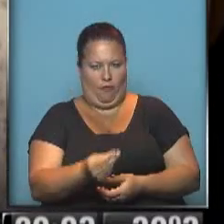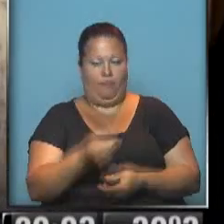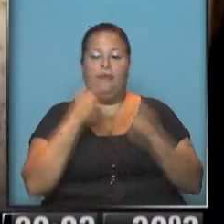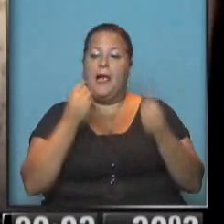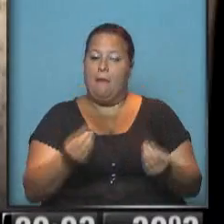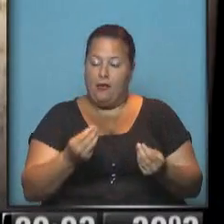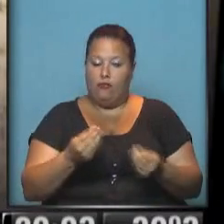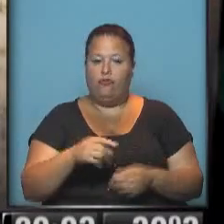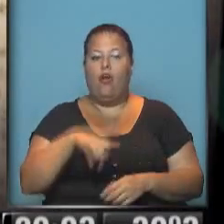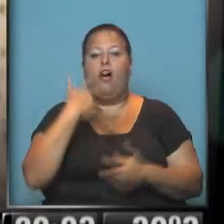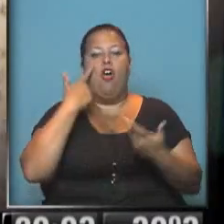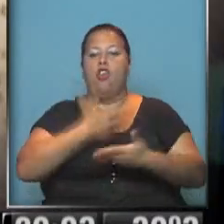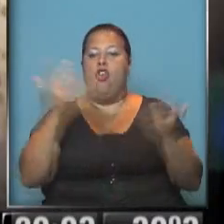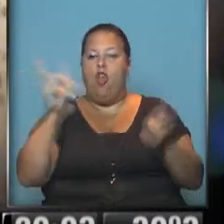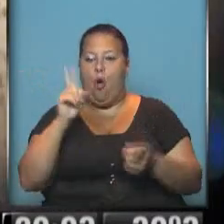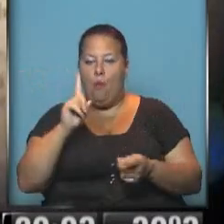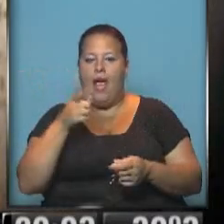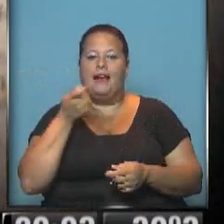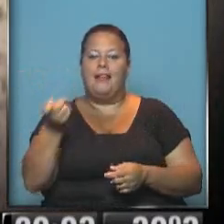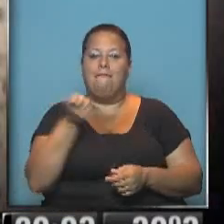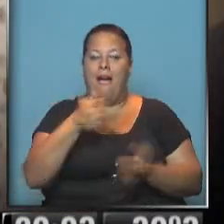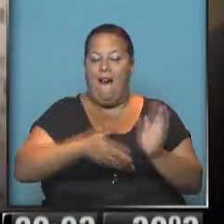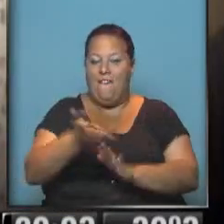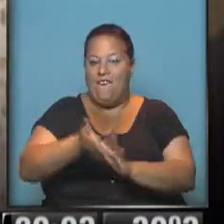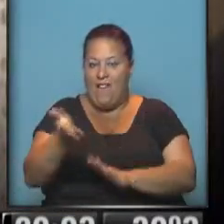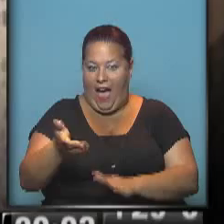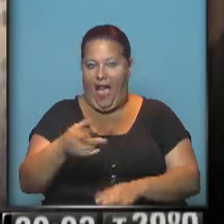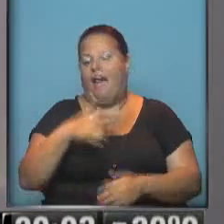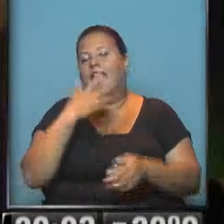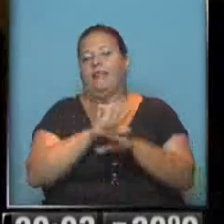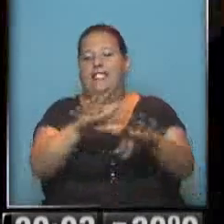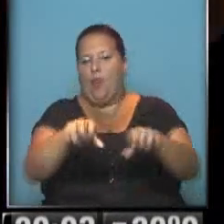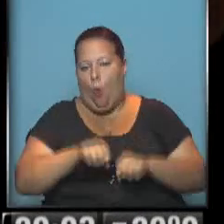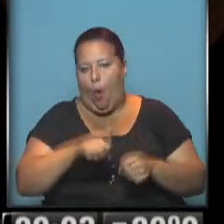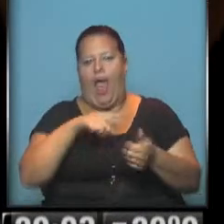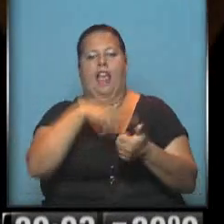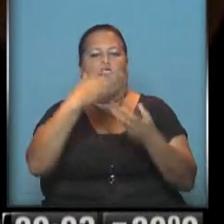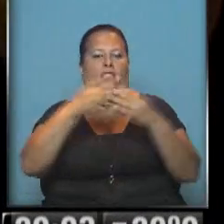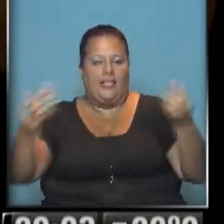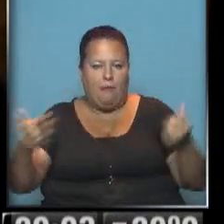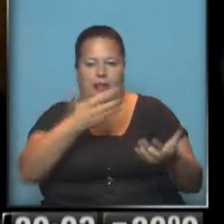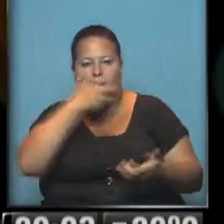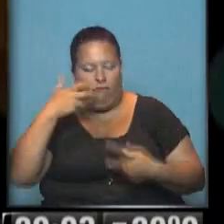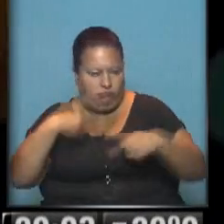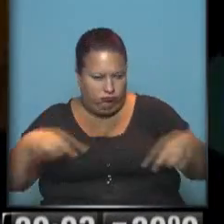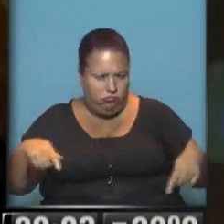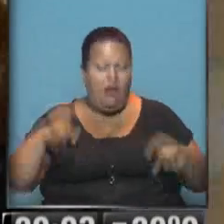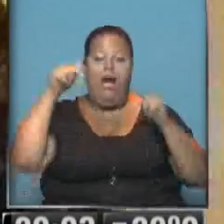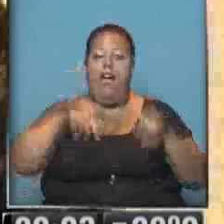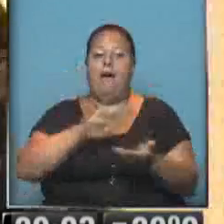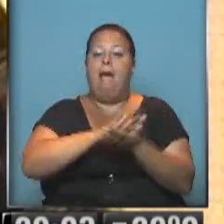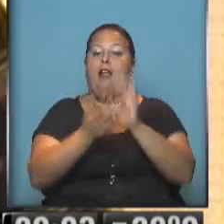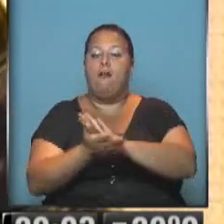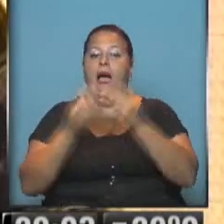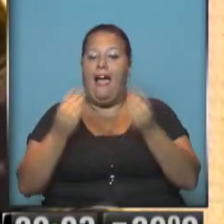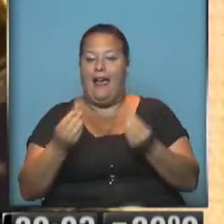que a cambio de no publicar los delitos que se iban a cometer, llámese secuestro, llámese desaparición, a cambio de no